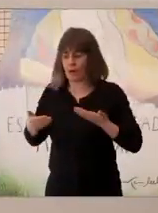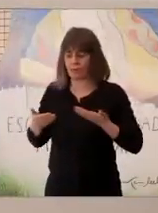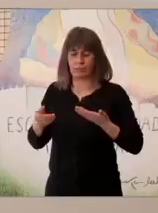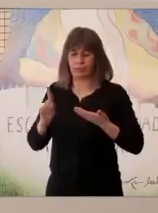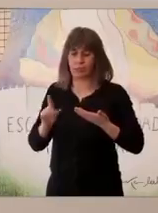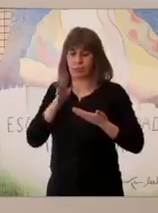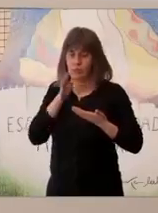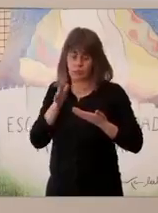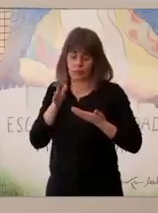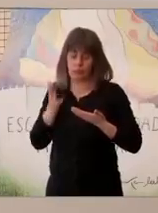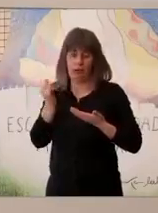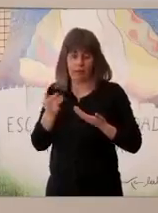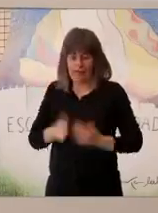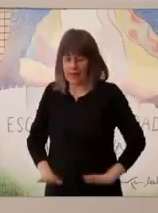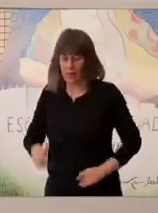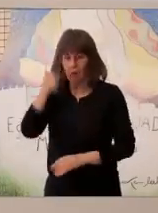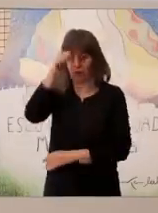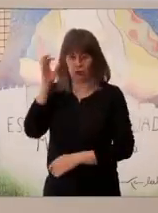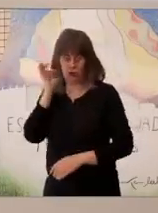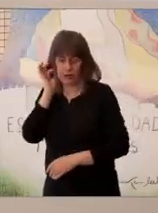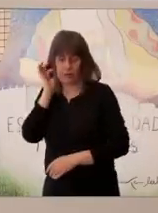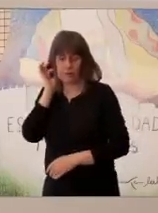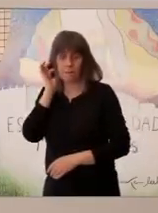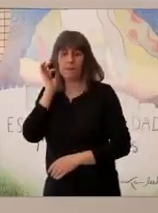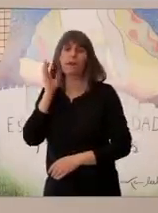sus hijos e hijas. Y luego que están sumidas en montones de